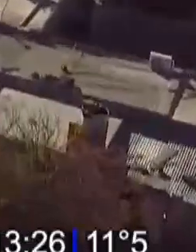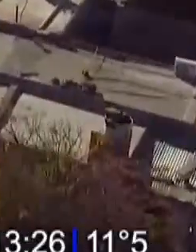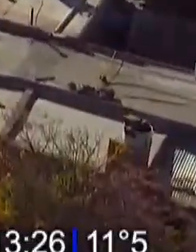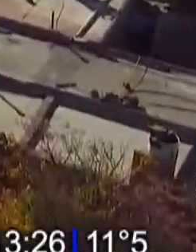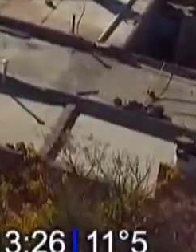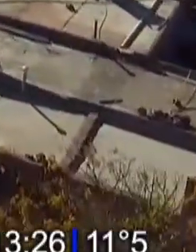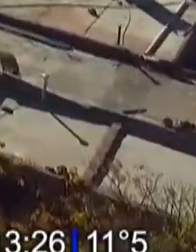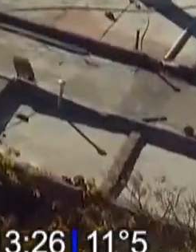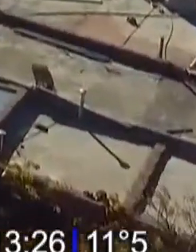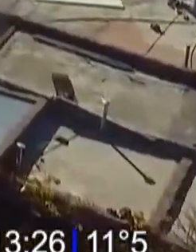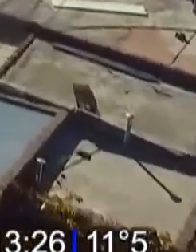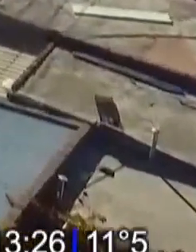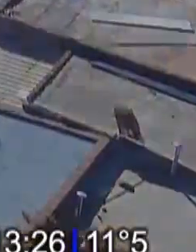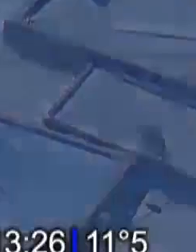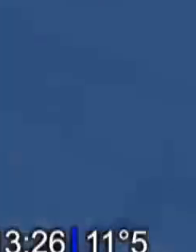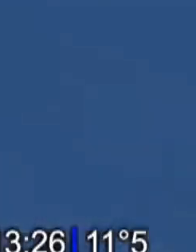2664-488707.